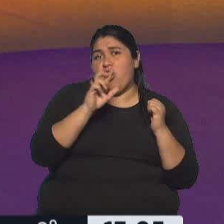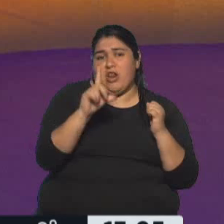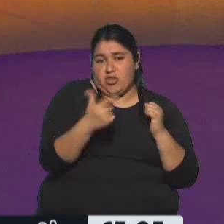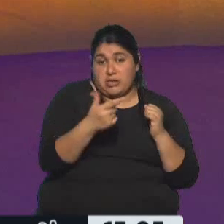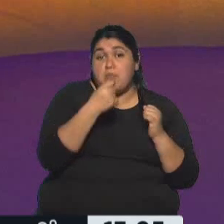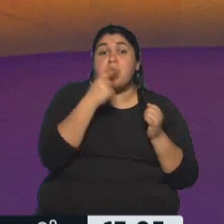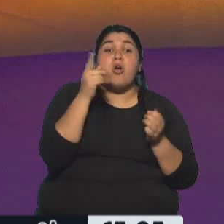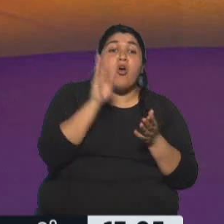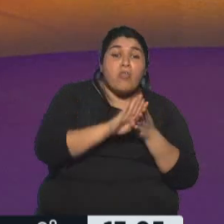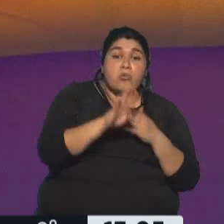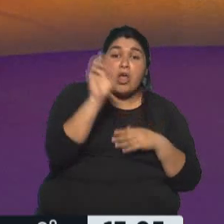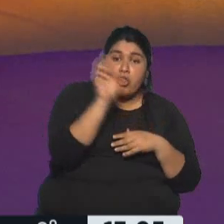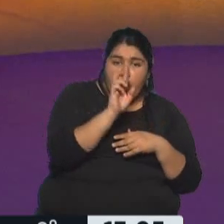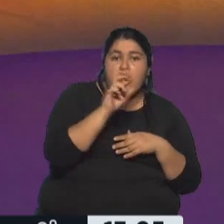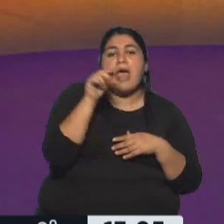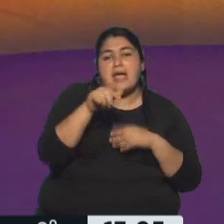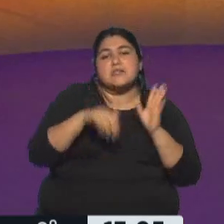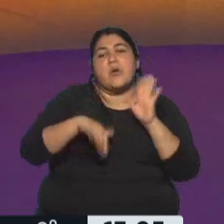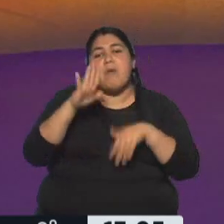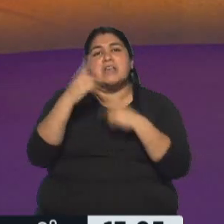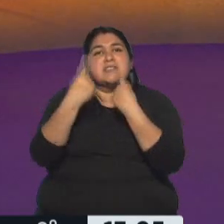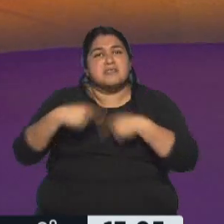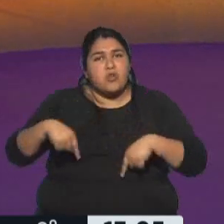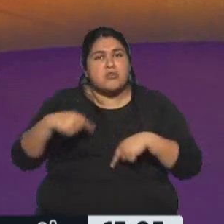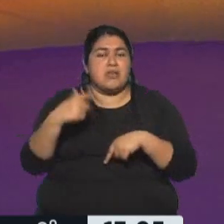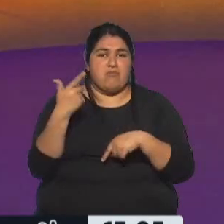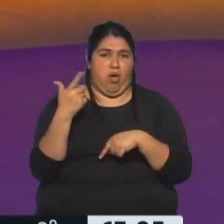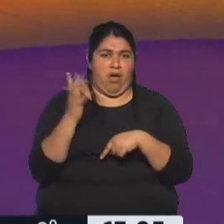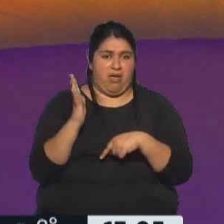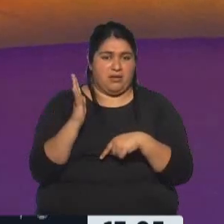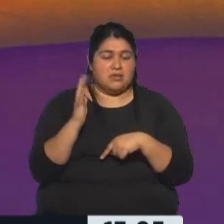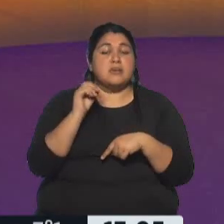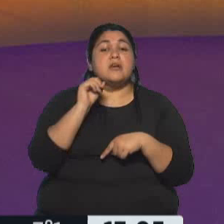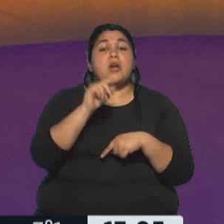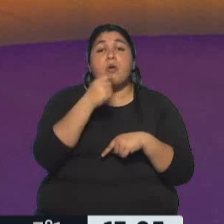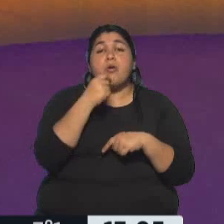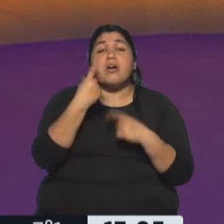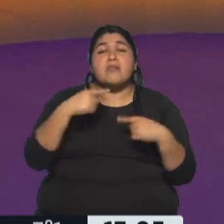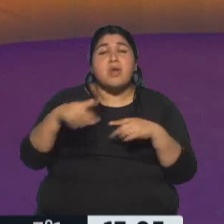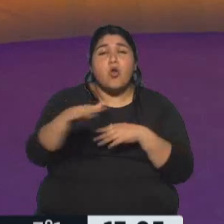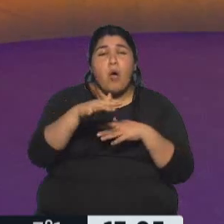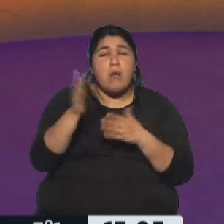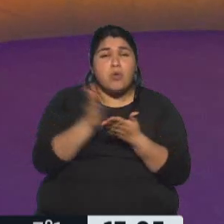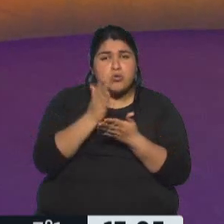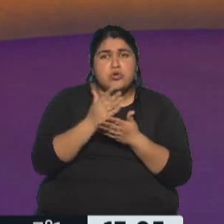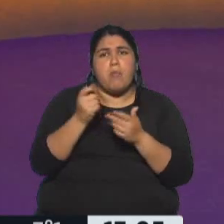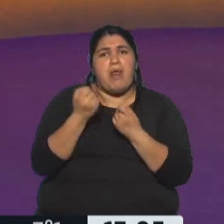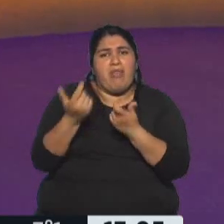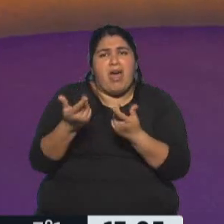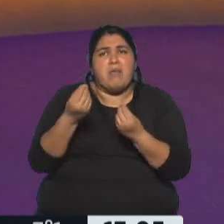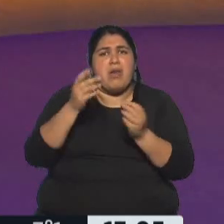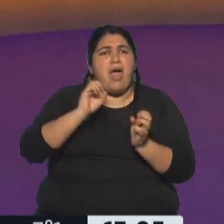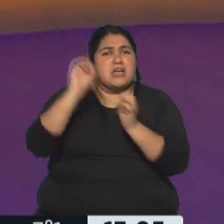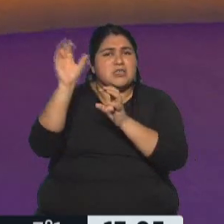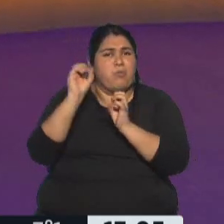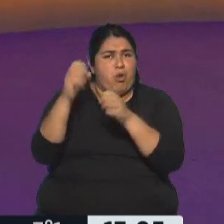dólares, sube la presión sobre un recurso que es escaso. Yo necesito los dólares para darle al sector productivo para que importe. También muchas veces la gente,